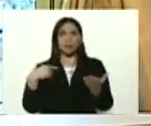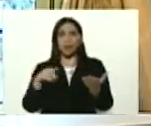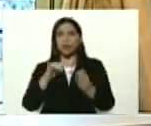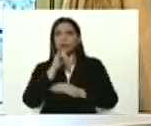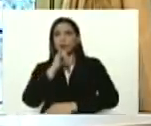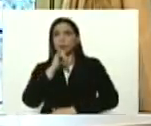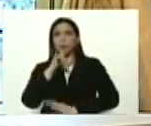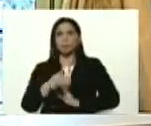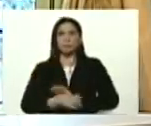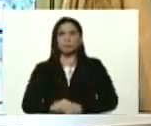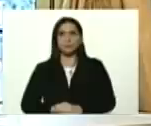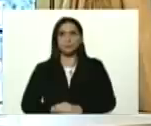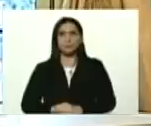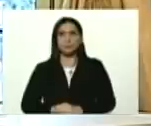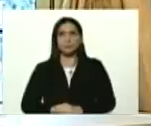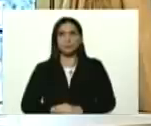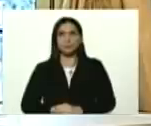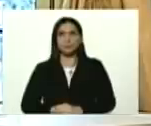reporte